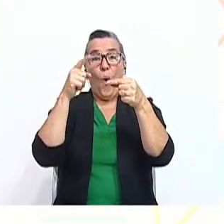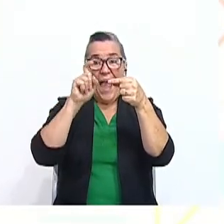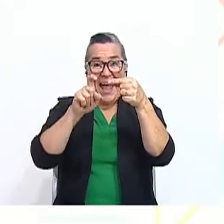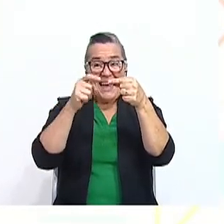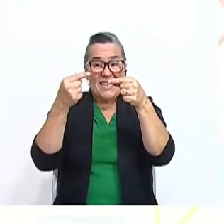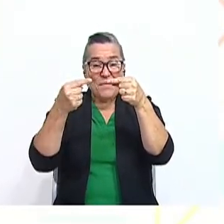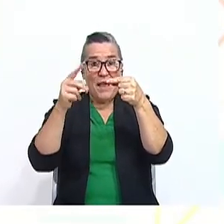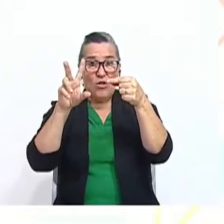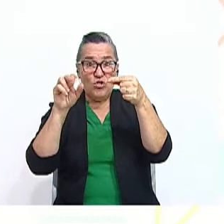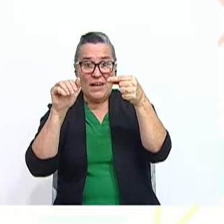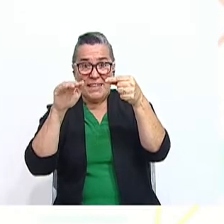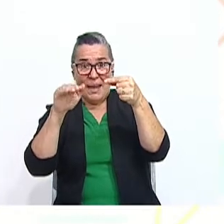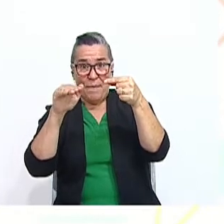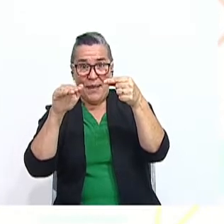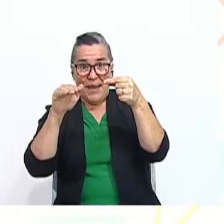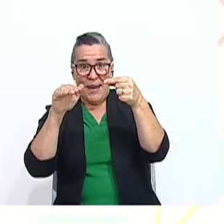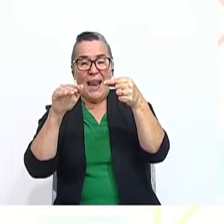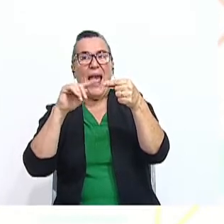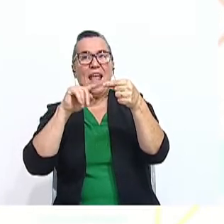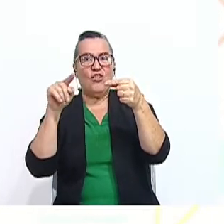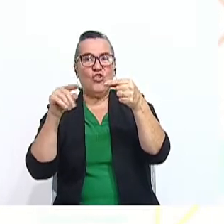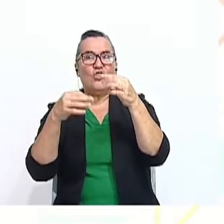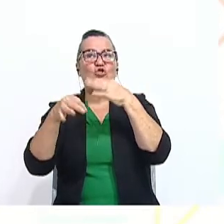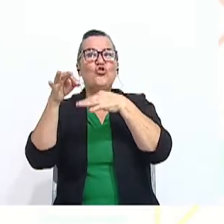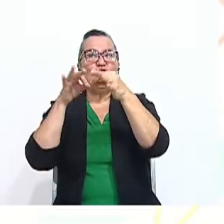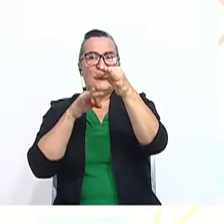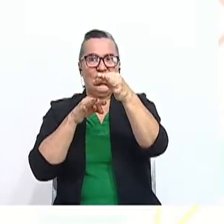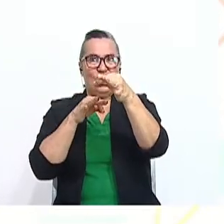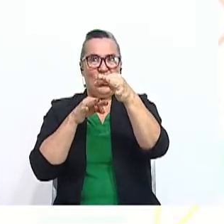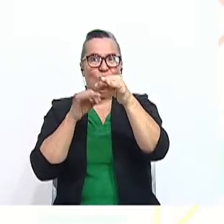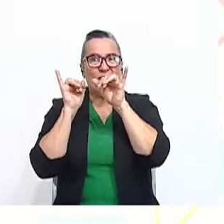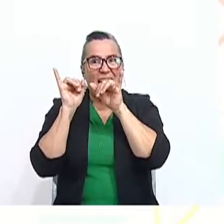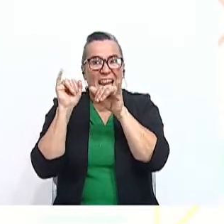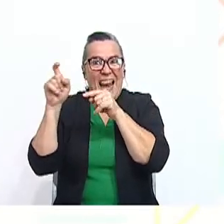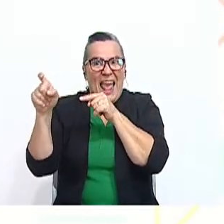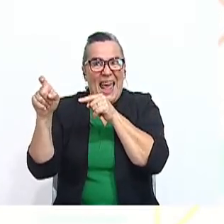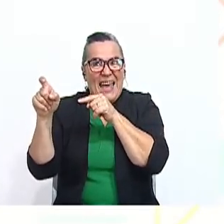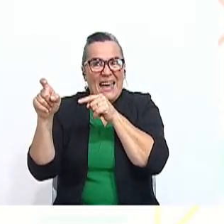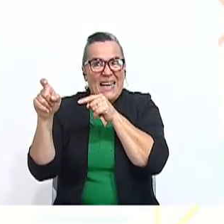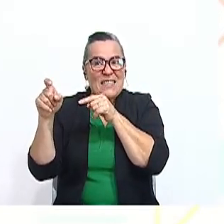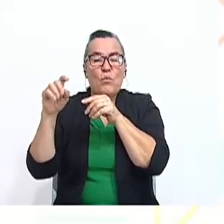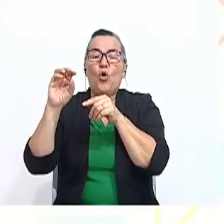menos 30.000. Entonces vamos a hacer la sustitución en esa x por